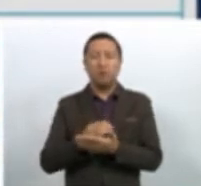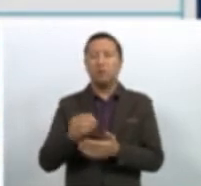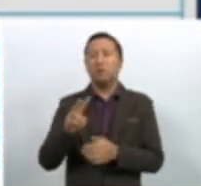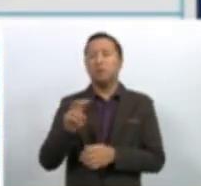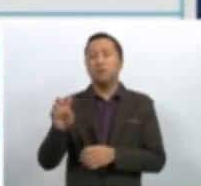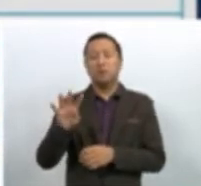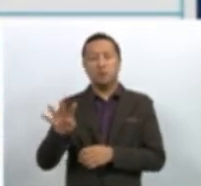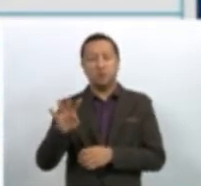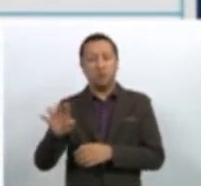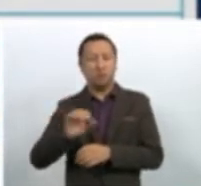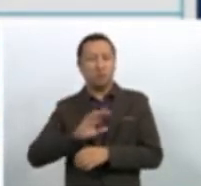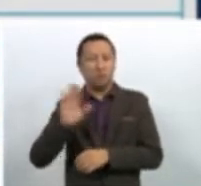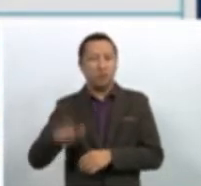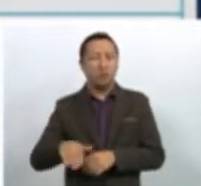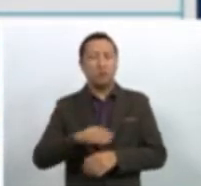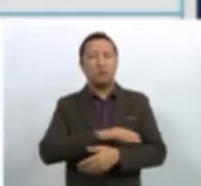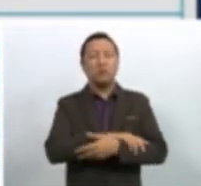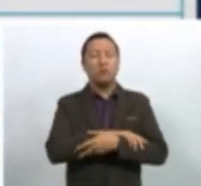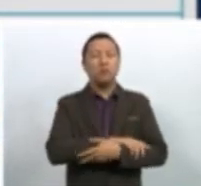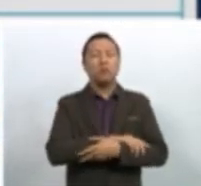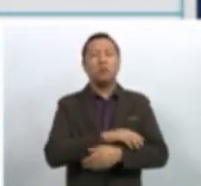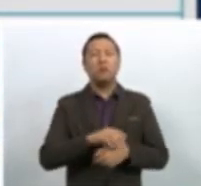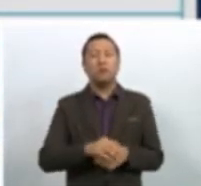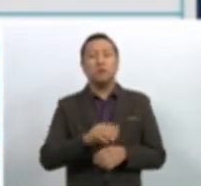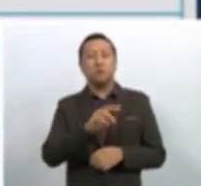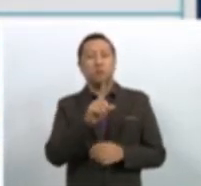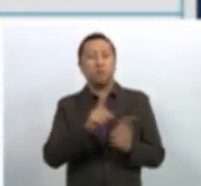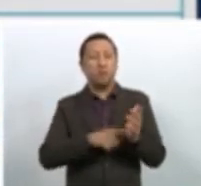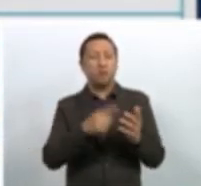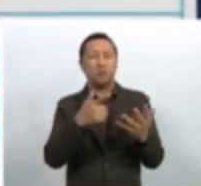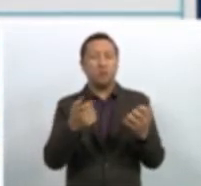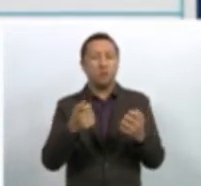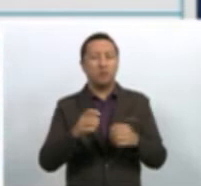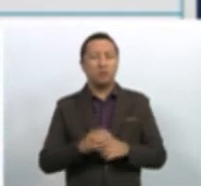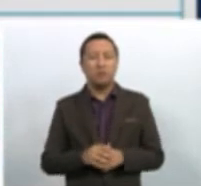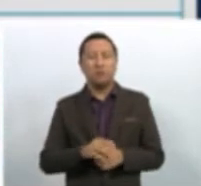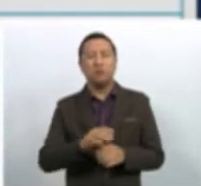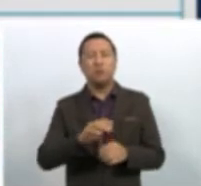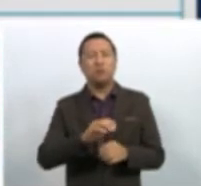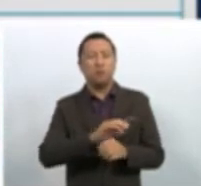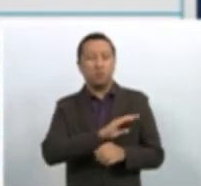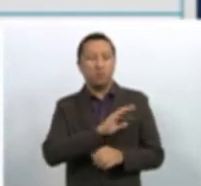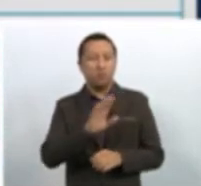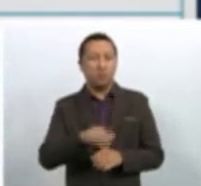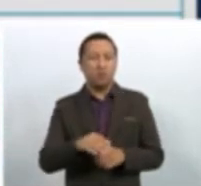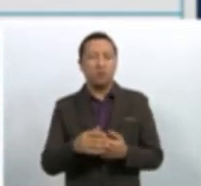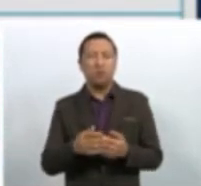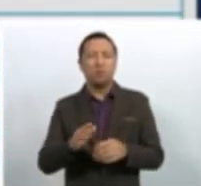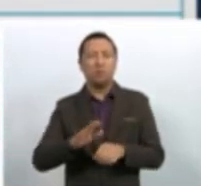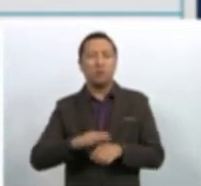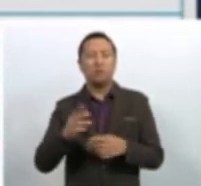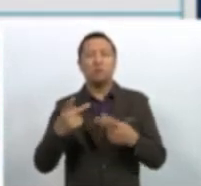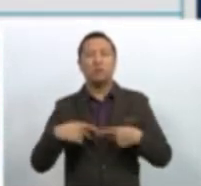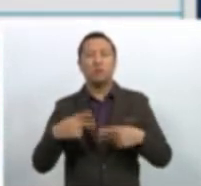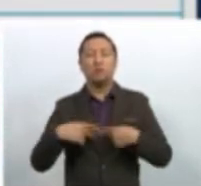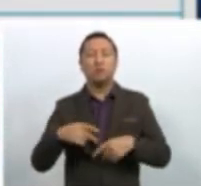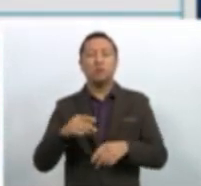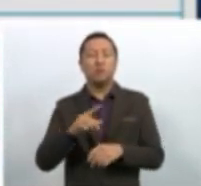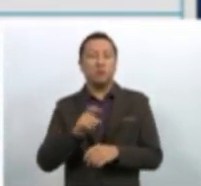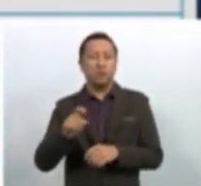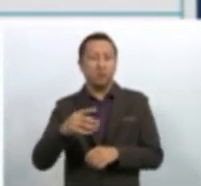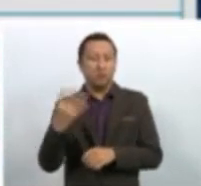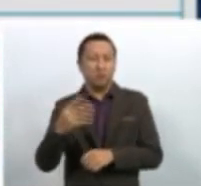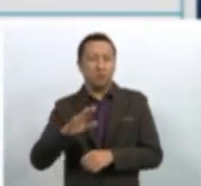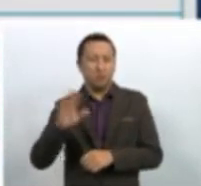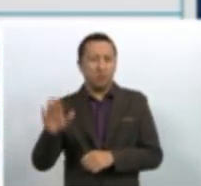fallecidos. Solidaridad suma 1.764 casos positivos, 1.482 recuperados y 214 fallecimientos. En cuarto sitio